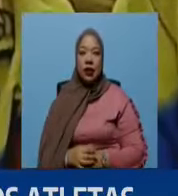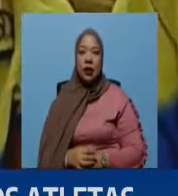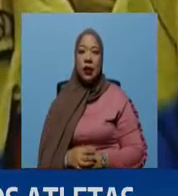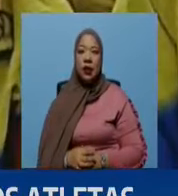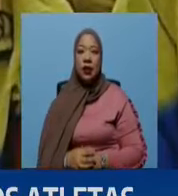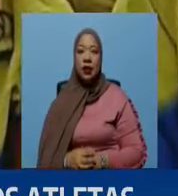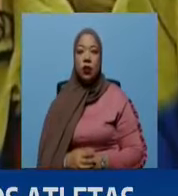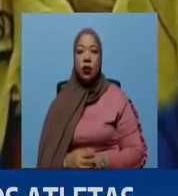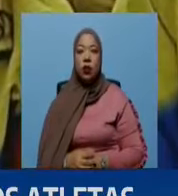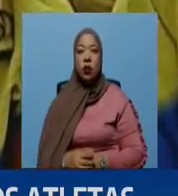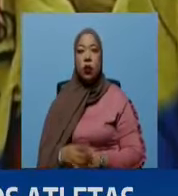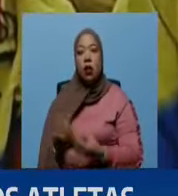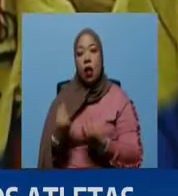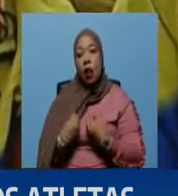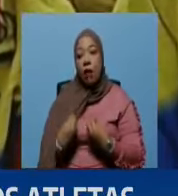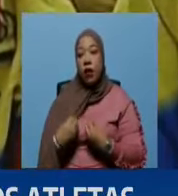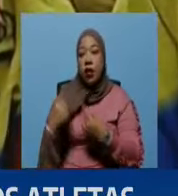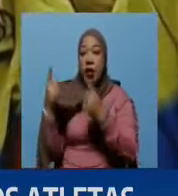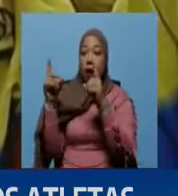pero es una prueba que la vida te pone